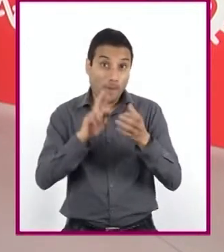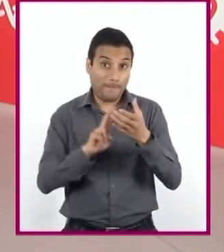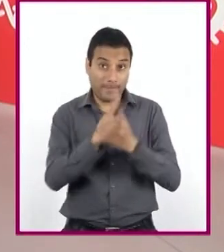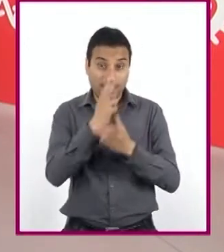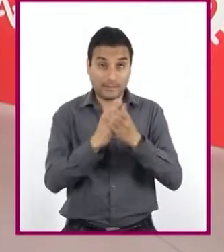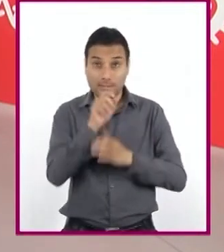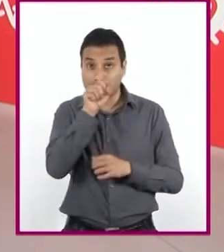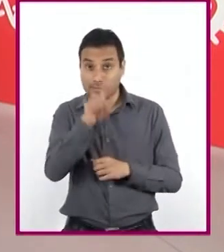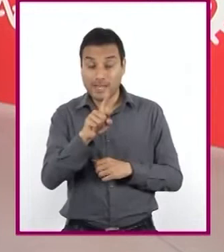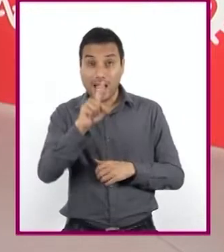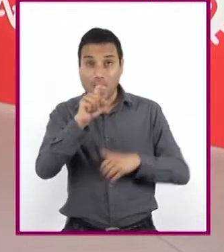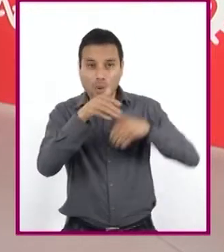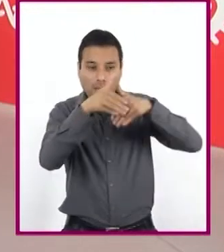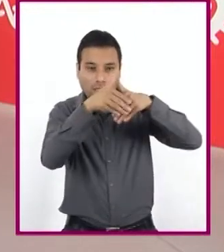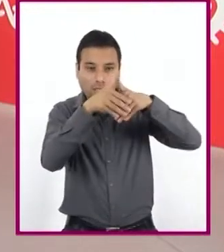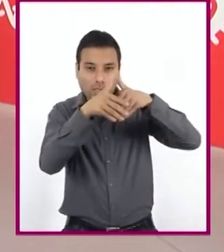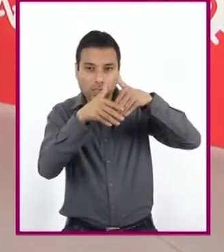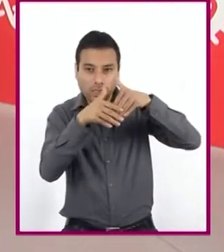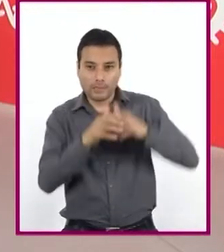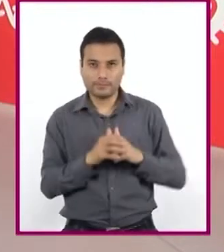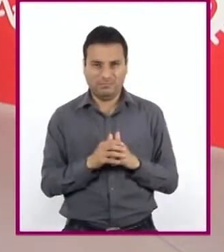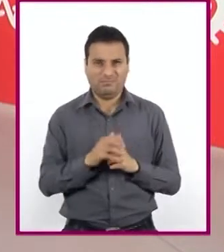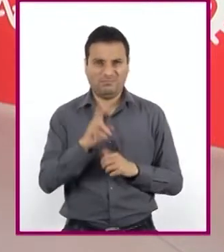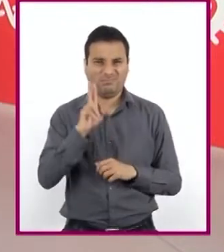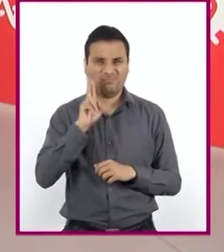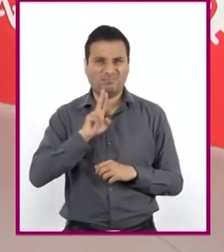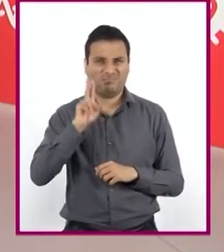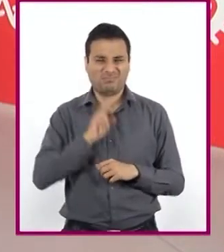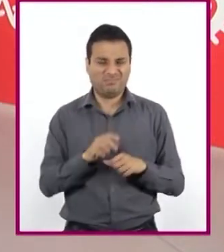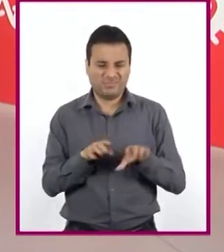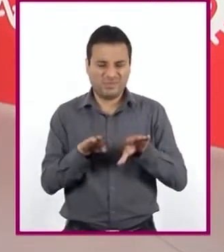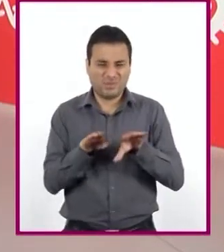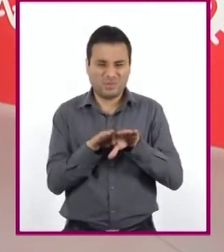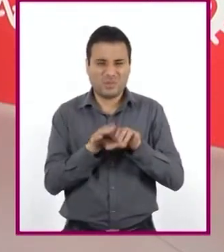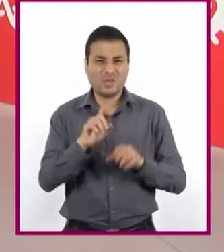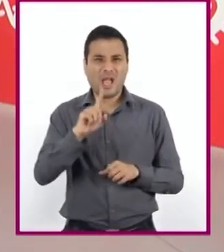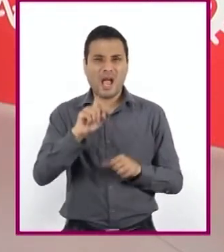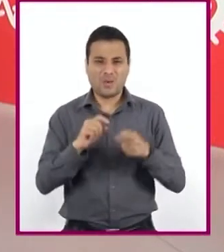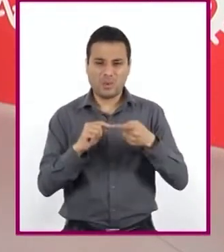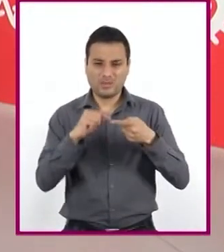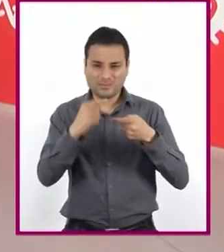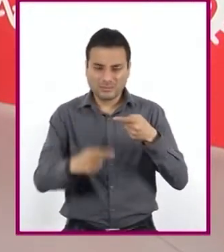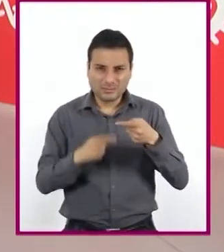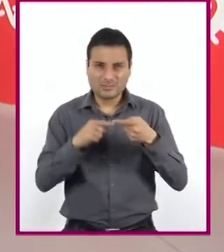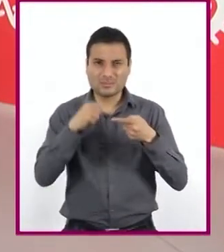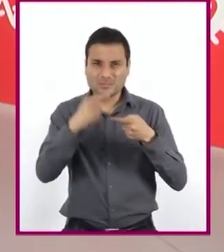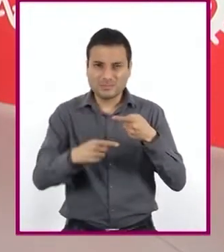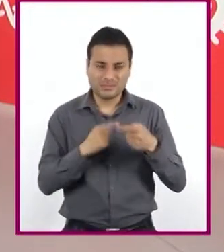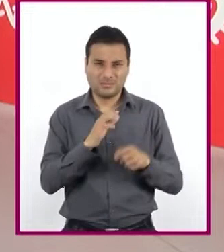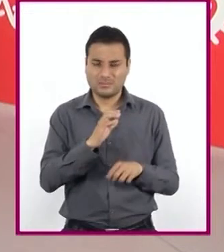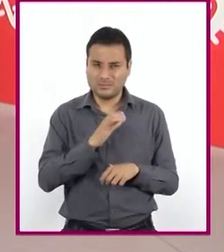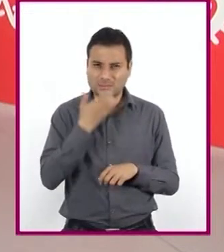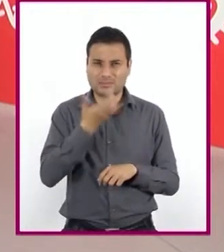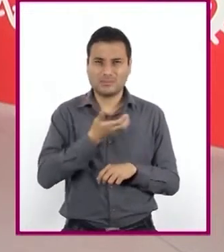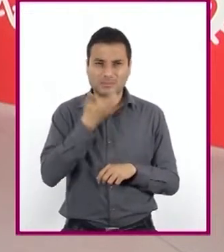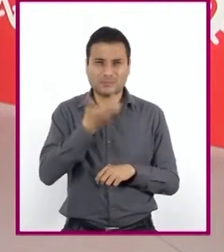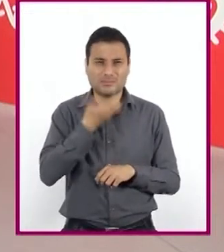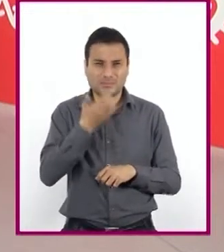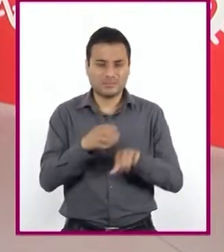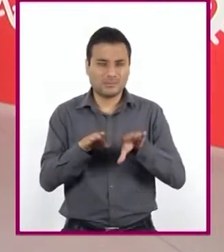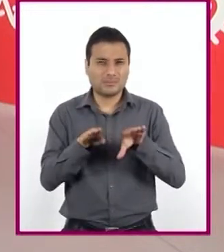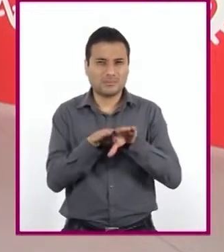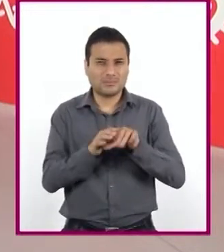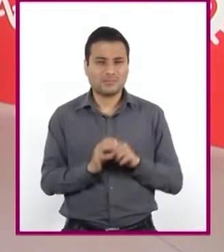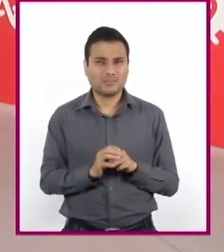plantas. A ver, maestra, pero si el ciclo hidrológico está sucediendo y regresa el agua que se